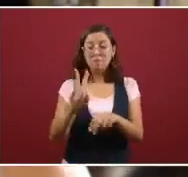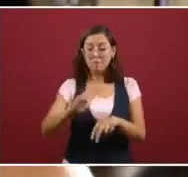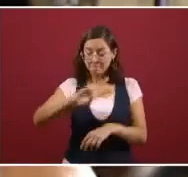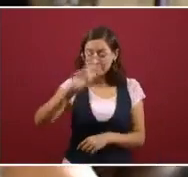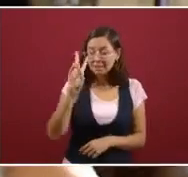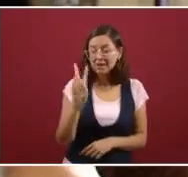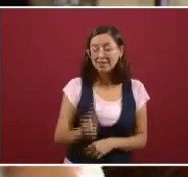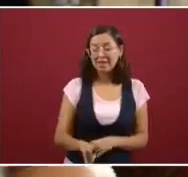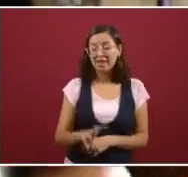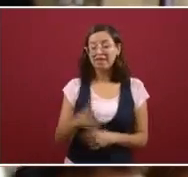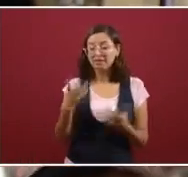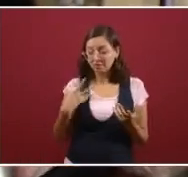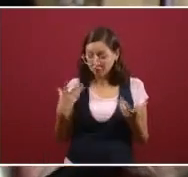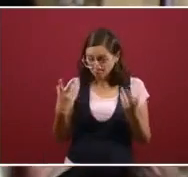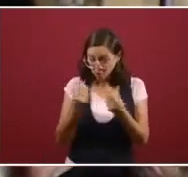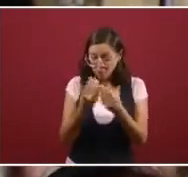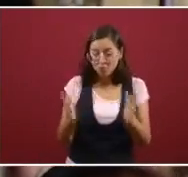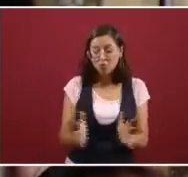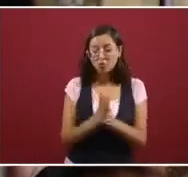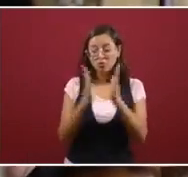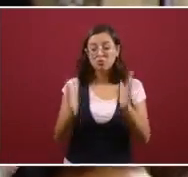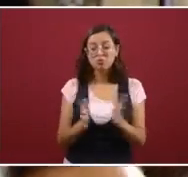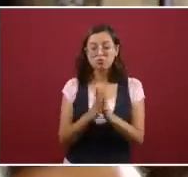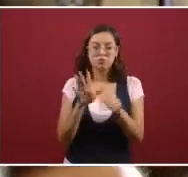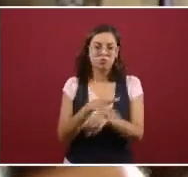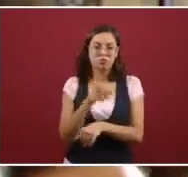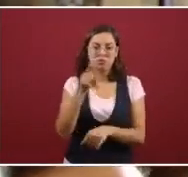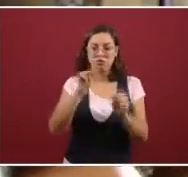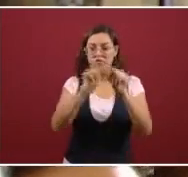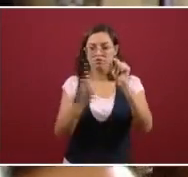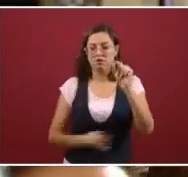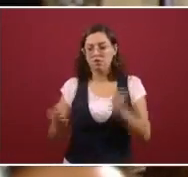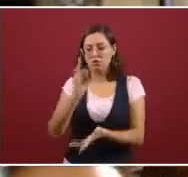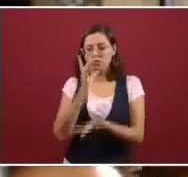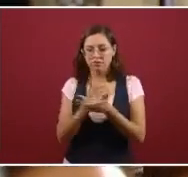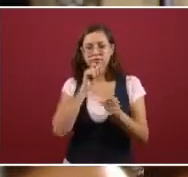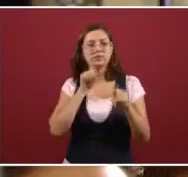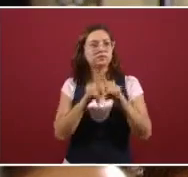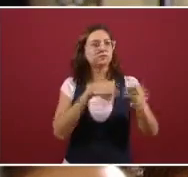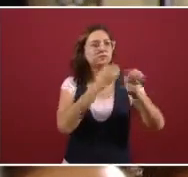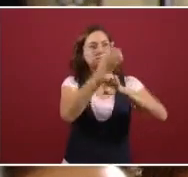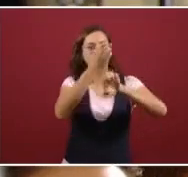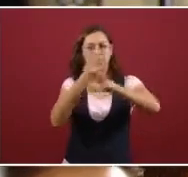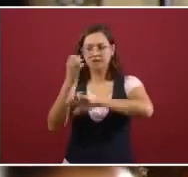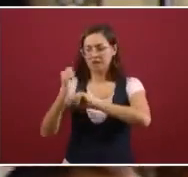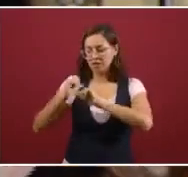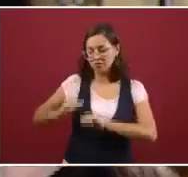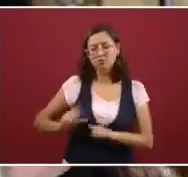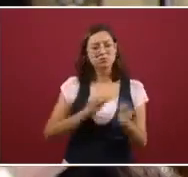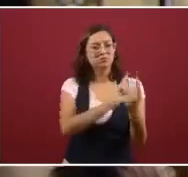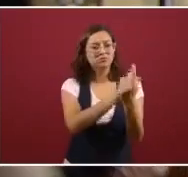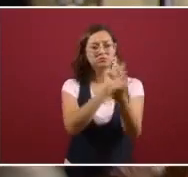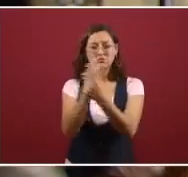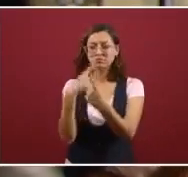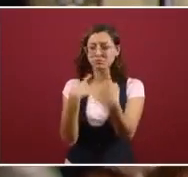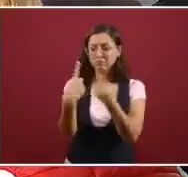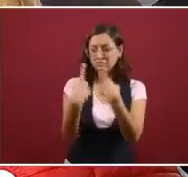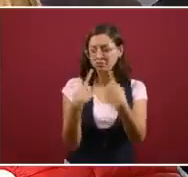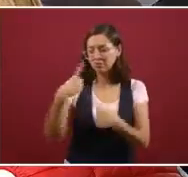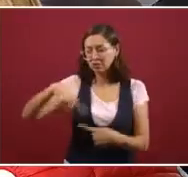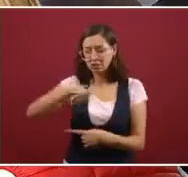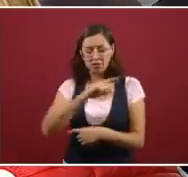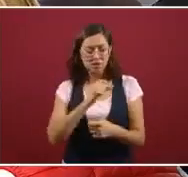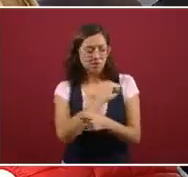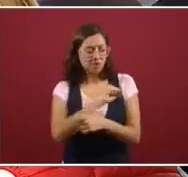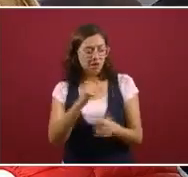un diálogo completo, sincero con esas autoridades para poder llevar a cabo esta guerra contra el crimen